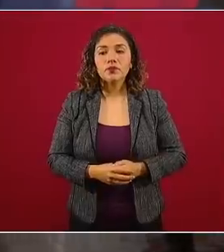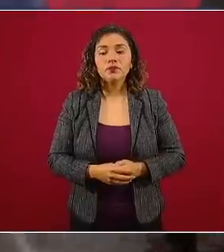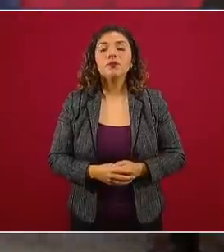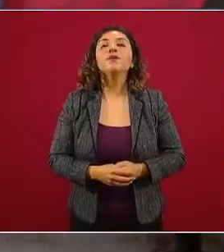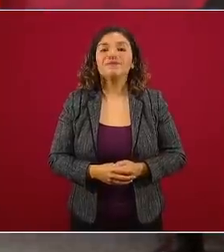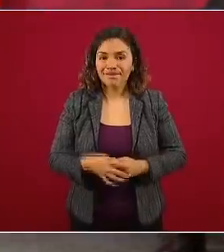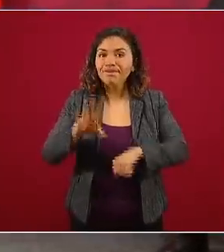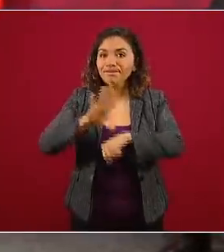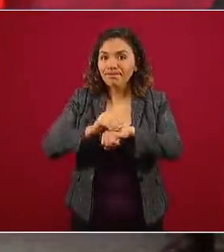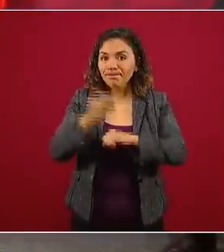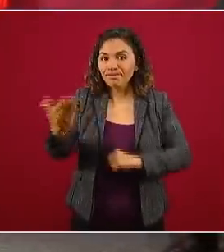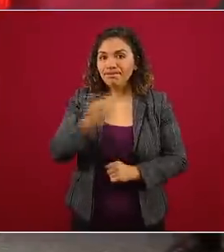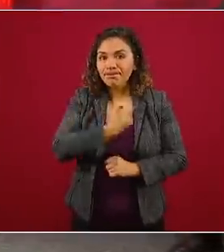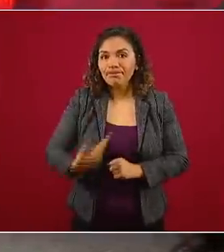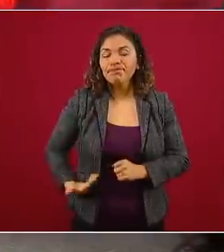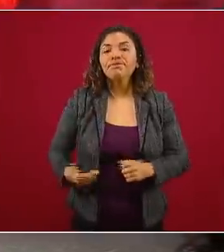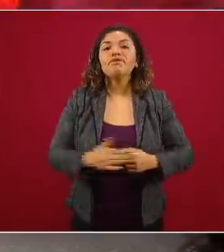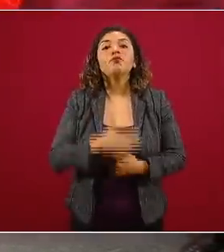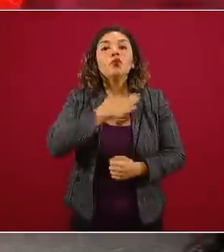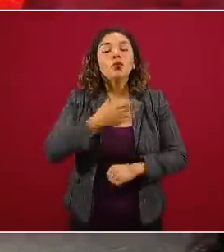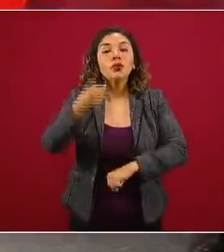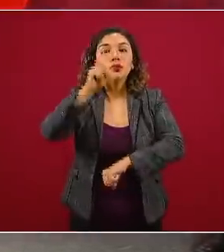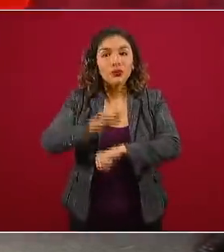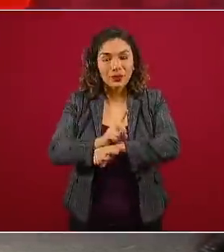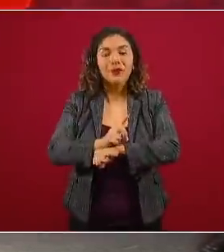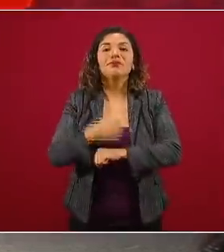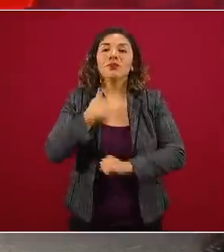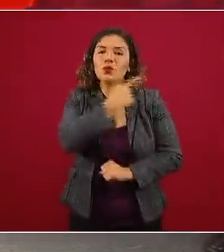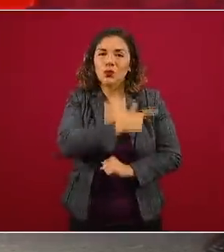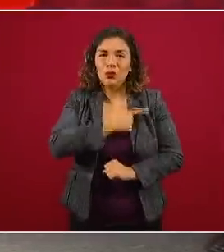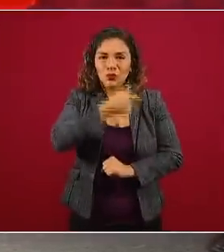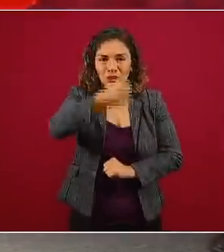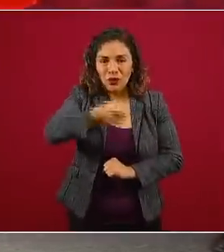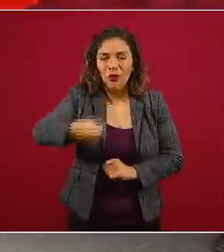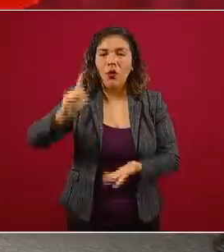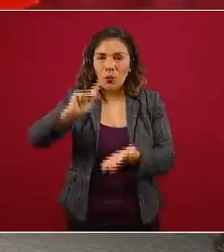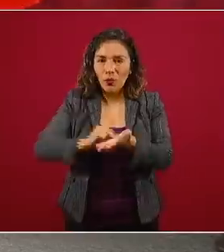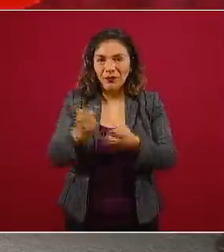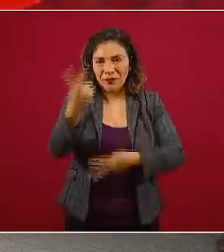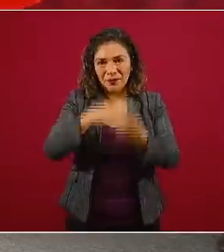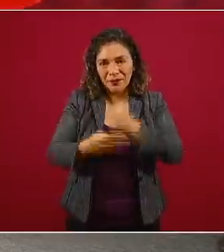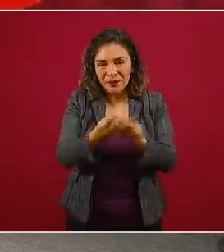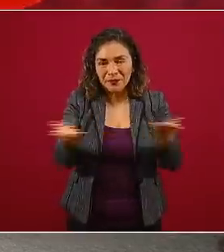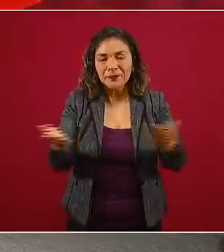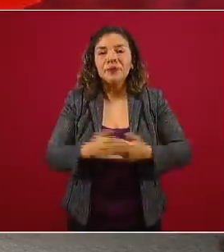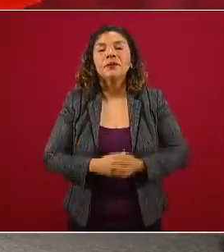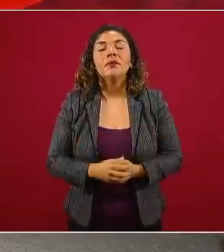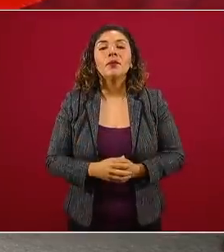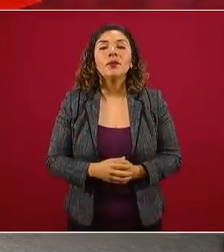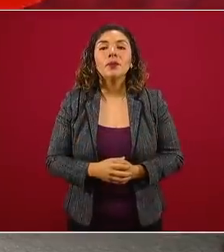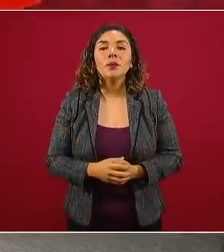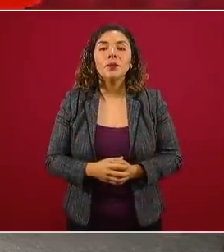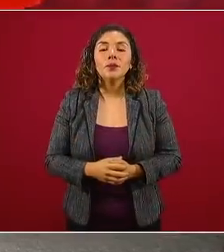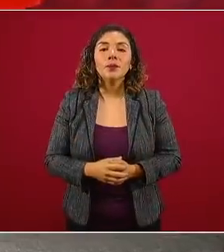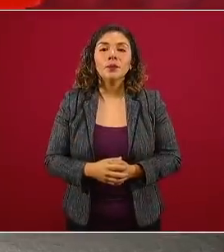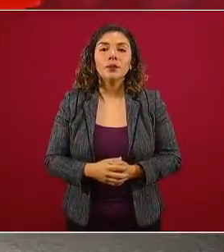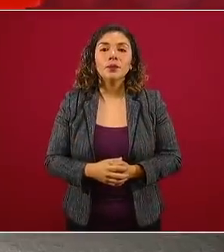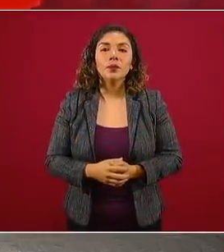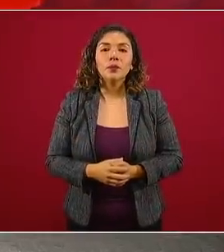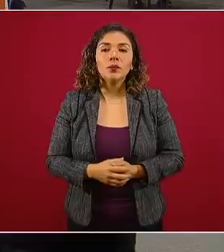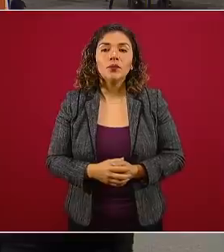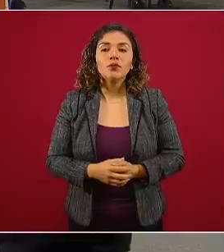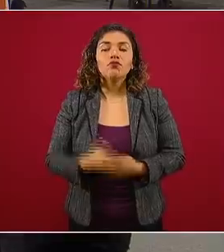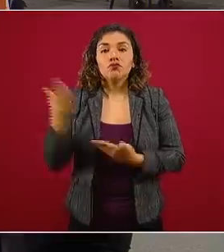su permiso señor presidente muy buenos días me da gusto saludarlos nuevamente como se ha